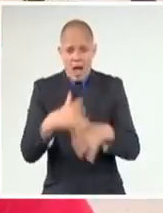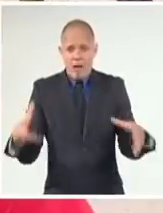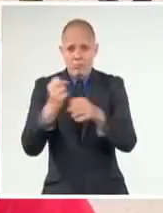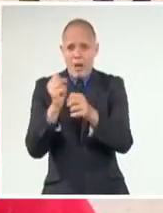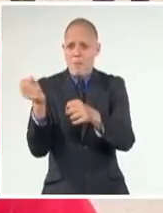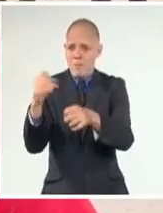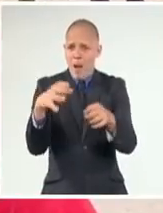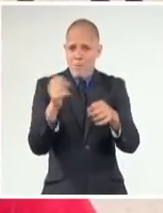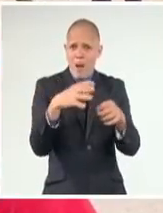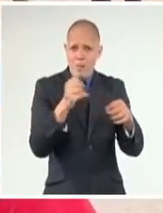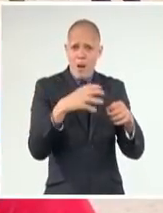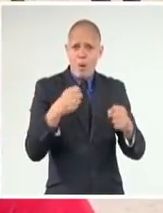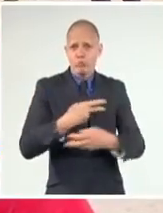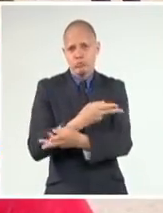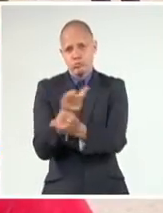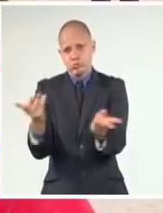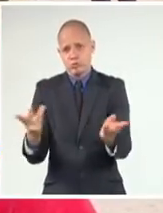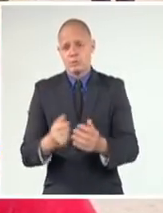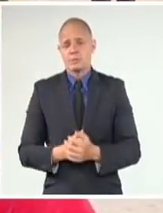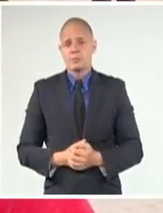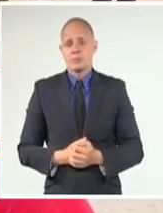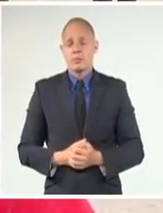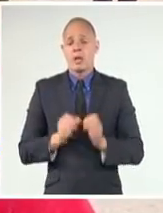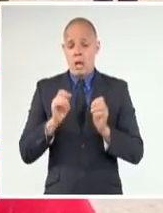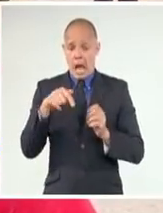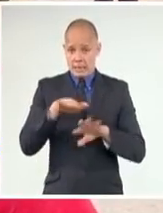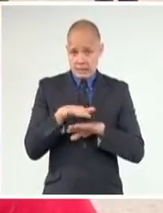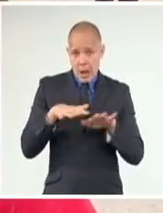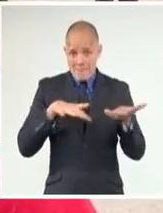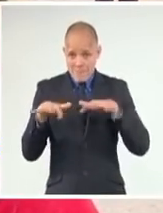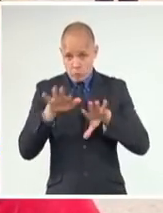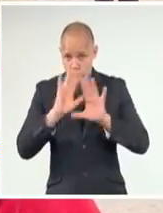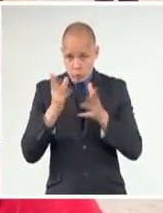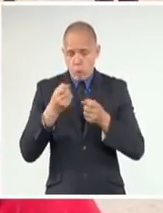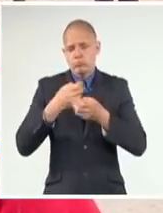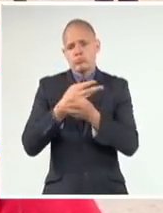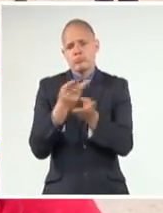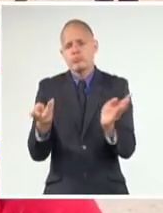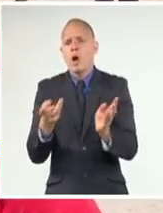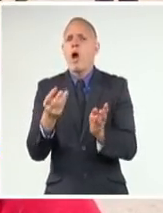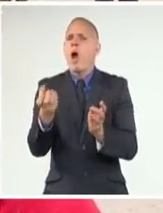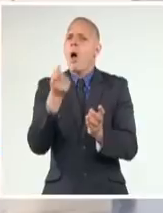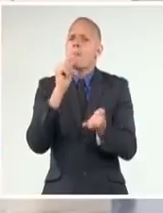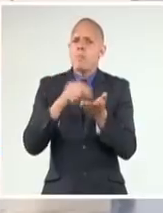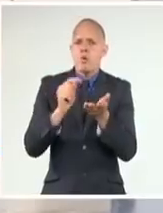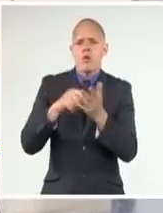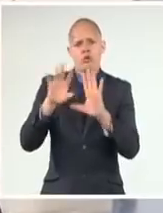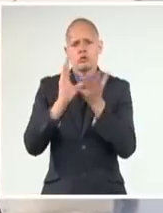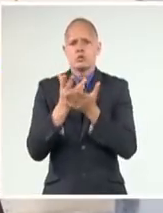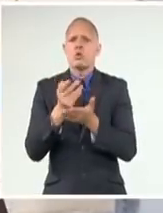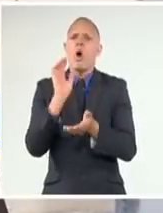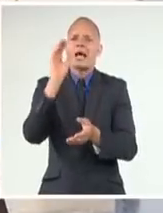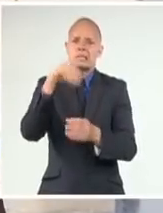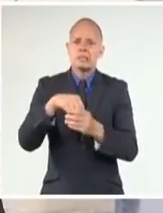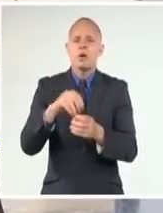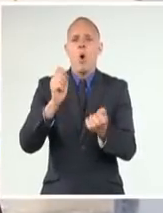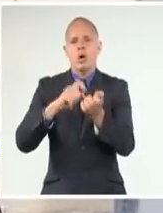se va a recepcionar todo el donativo y desde aquí se va a distribuir a toda la bodega la provincia que cae